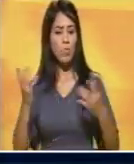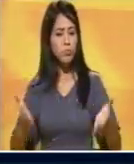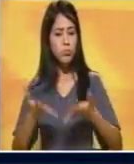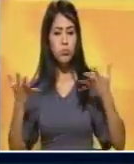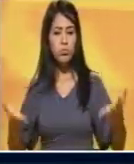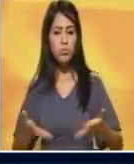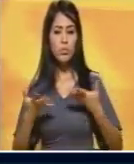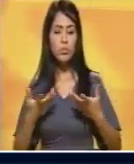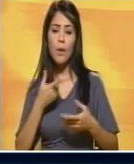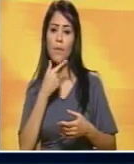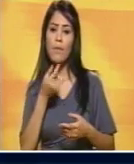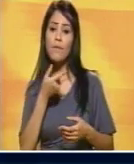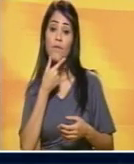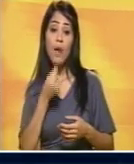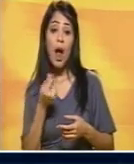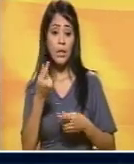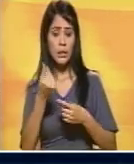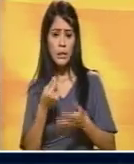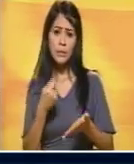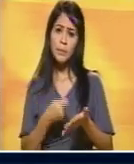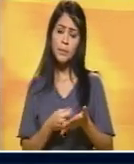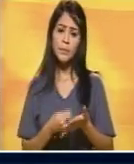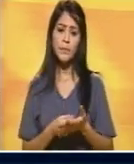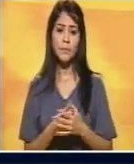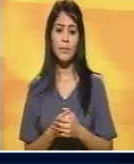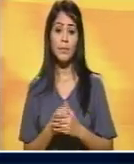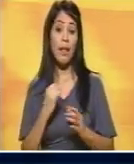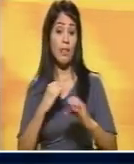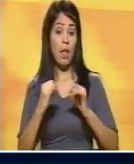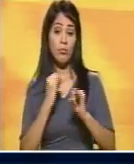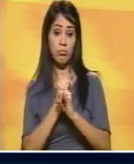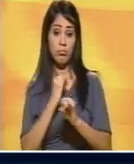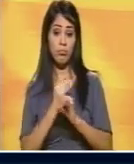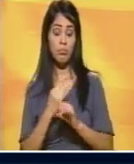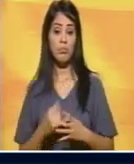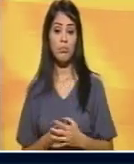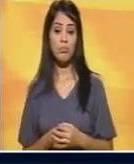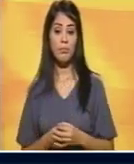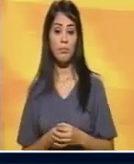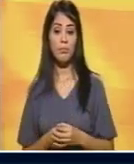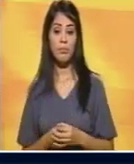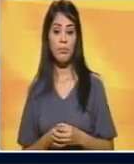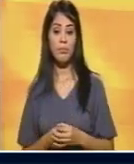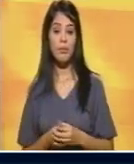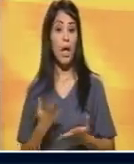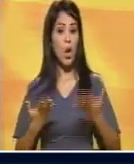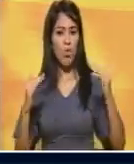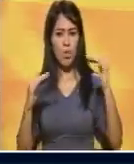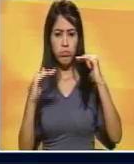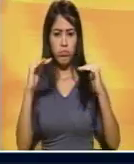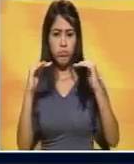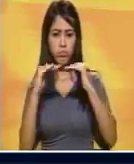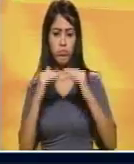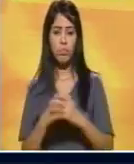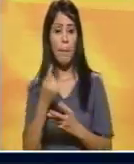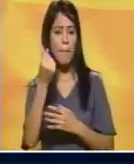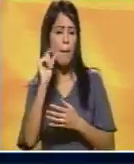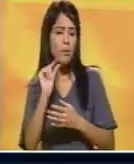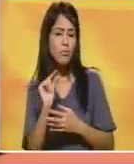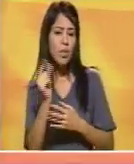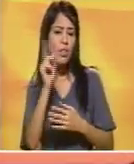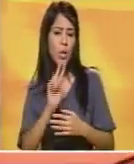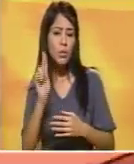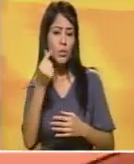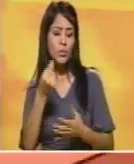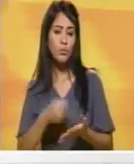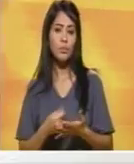y afianzar el uso del dinero electrónico como adecuación a la tendencia mundial y, en paralelo, disminuir la necesidad del uso de